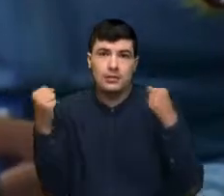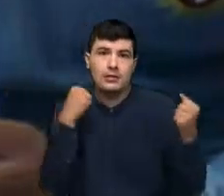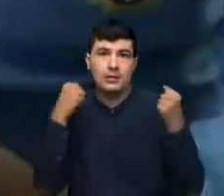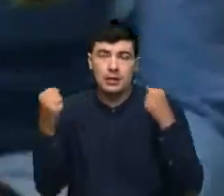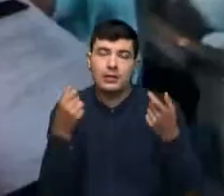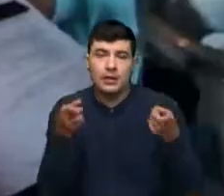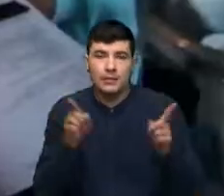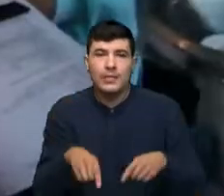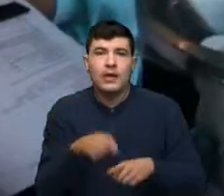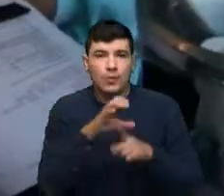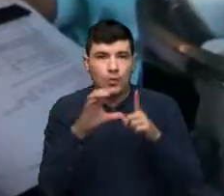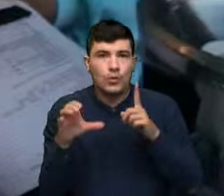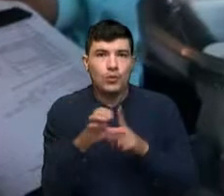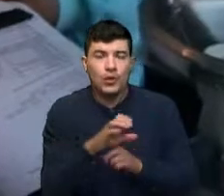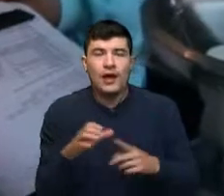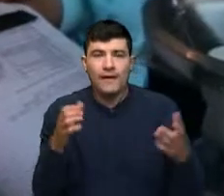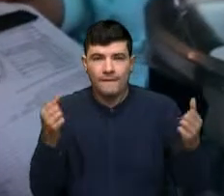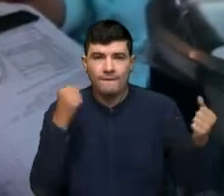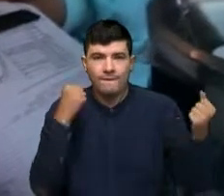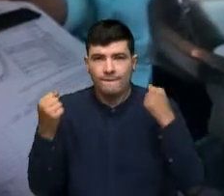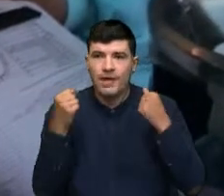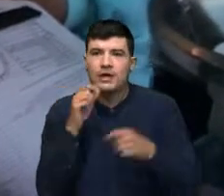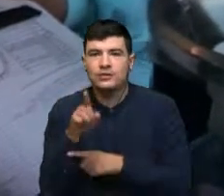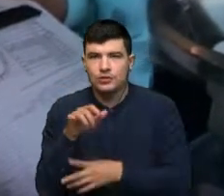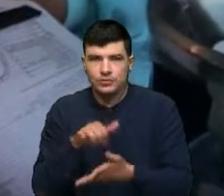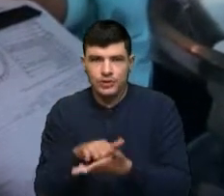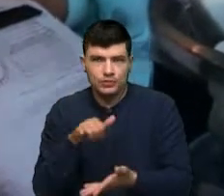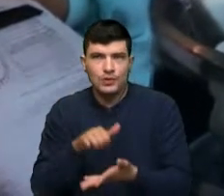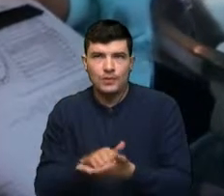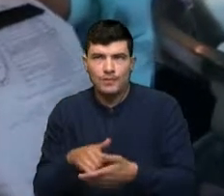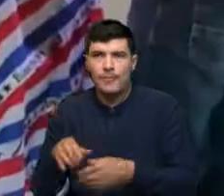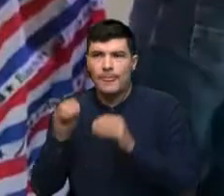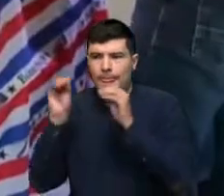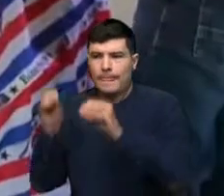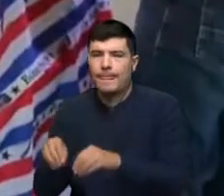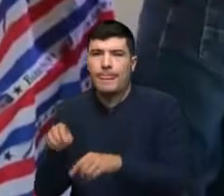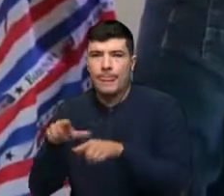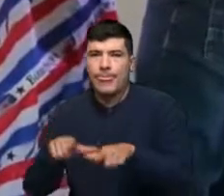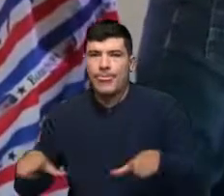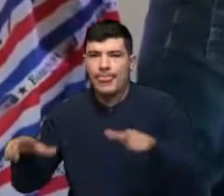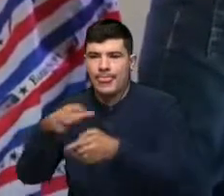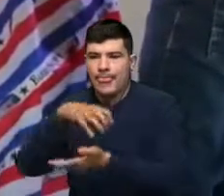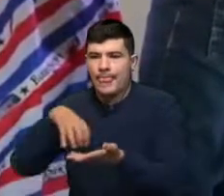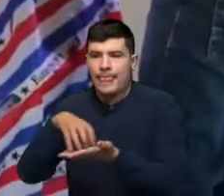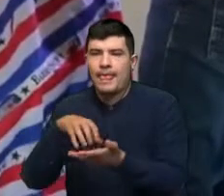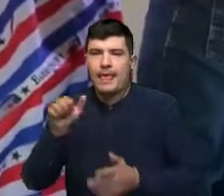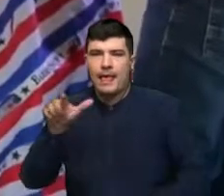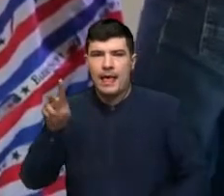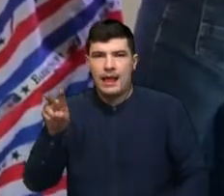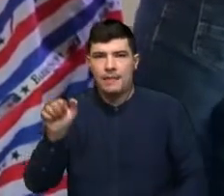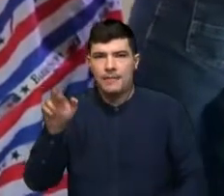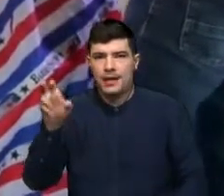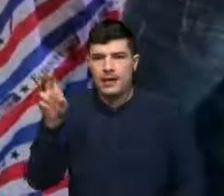que son puestas en práctica en los centros vidas álvarez norte y años maravillosos